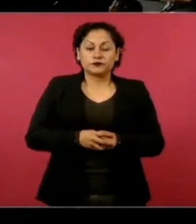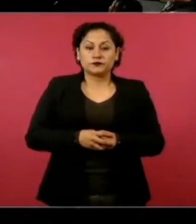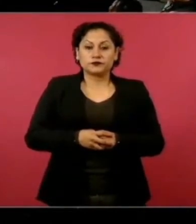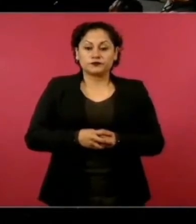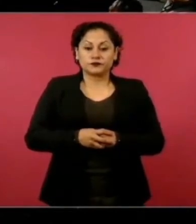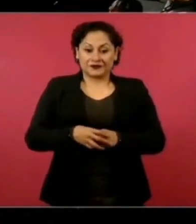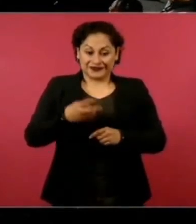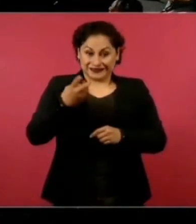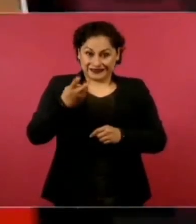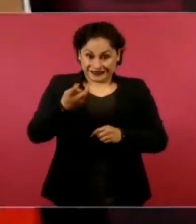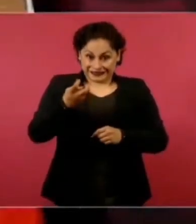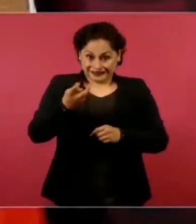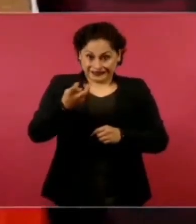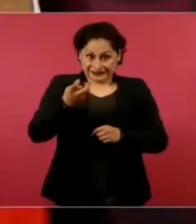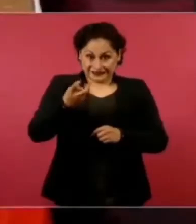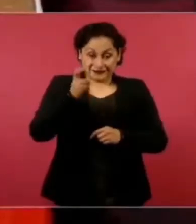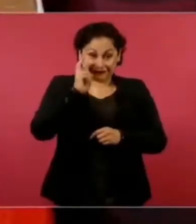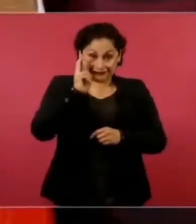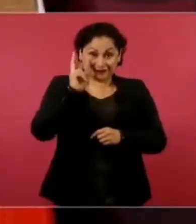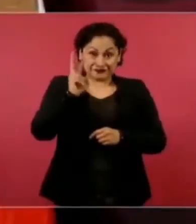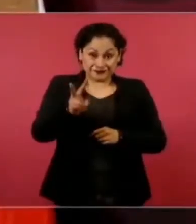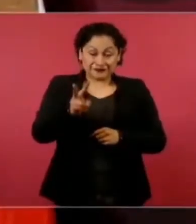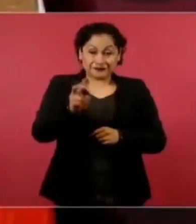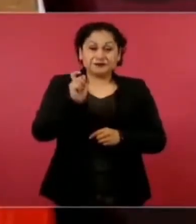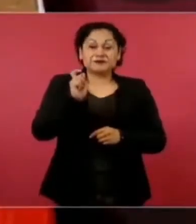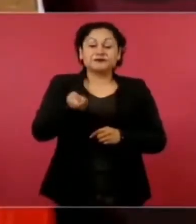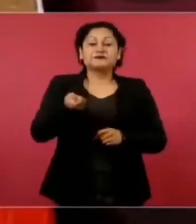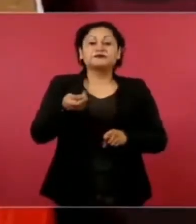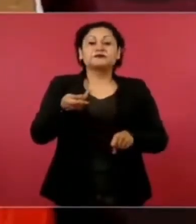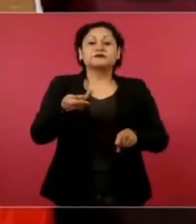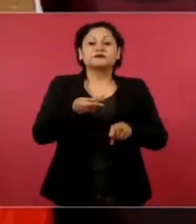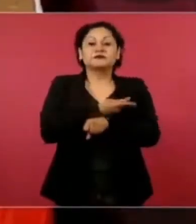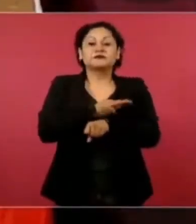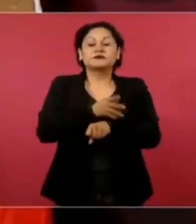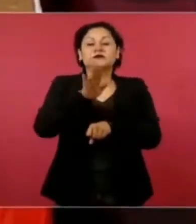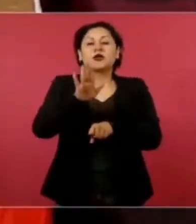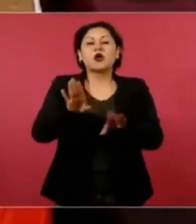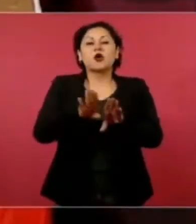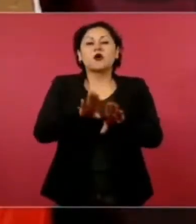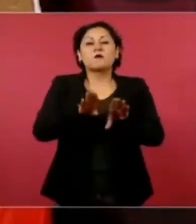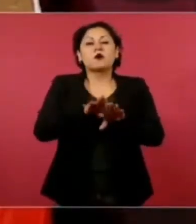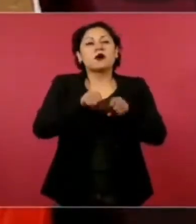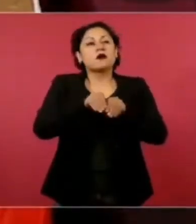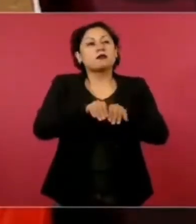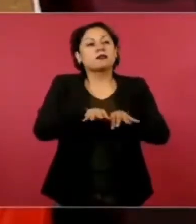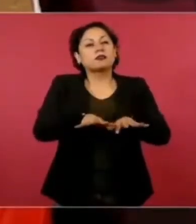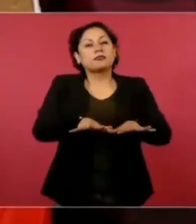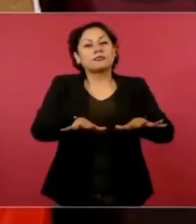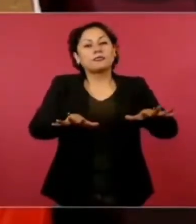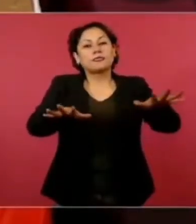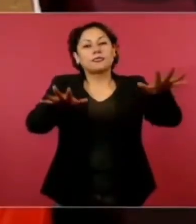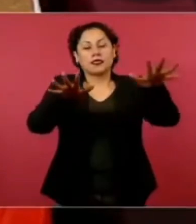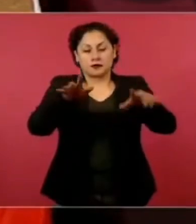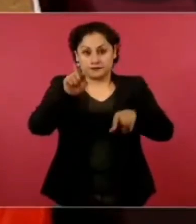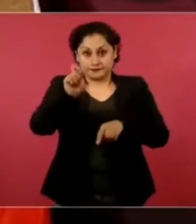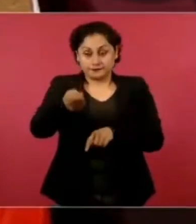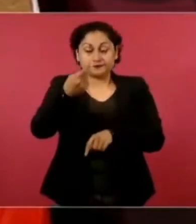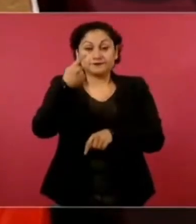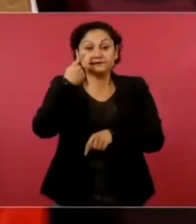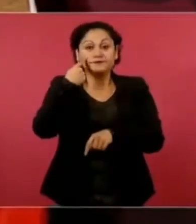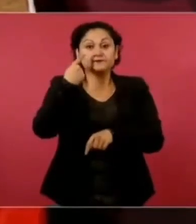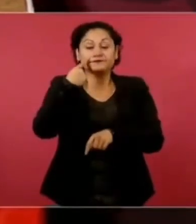que son cosas que pasaron, ¿no?, como de noche, como vieron unos apagones